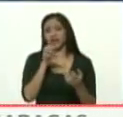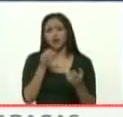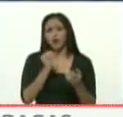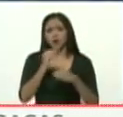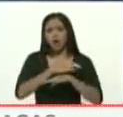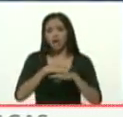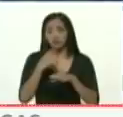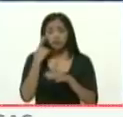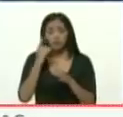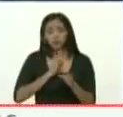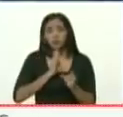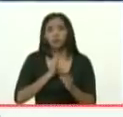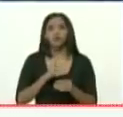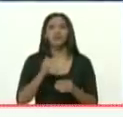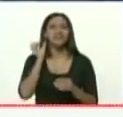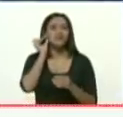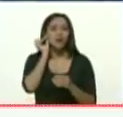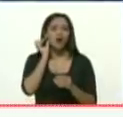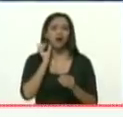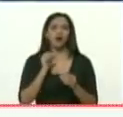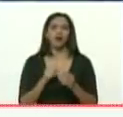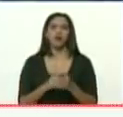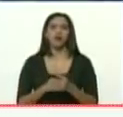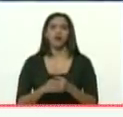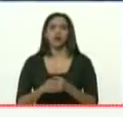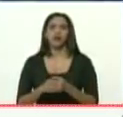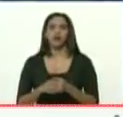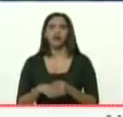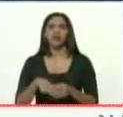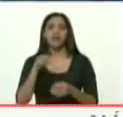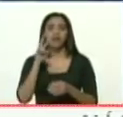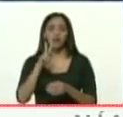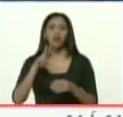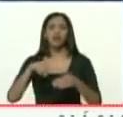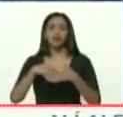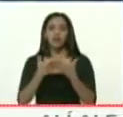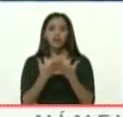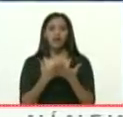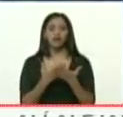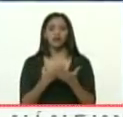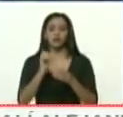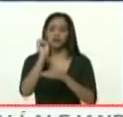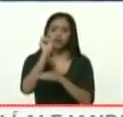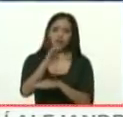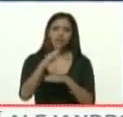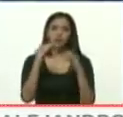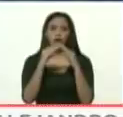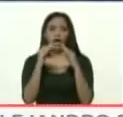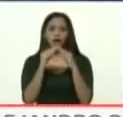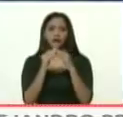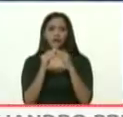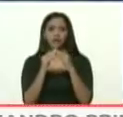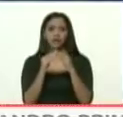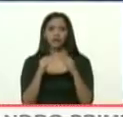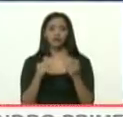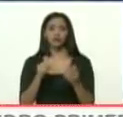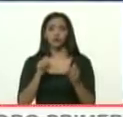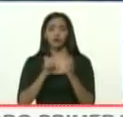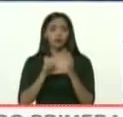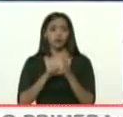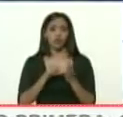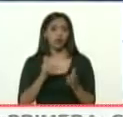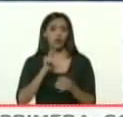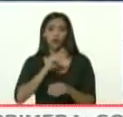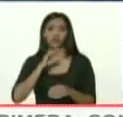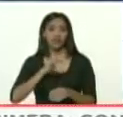momento, 16 de octubre, en hora de la mañana, fue a llevar a su residencia. Y en la residencia, donde no estaba Tibisay,